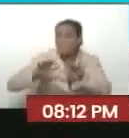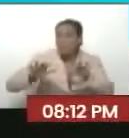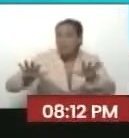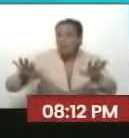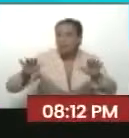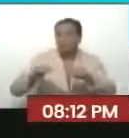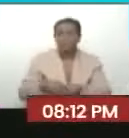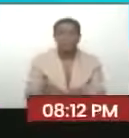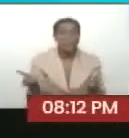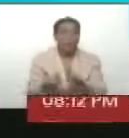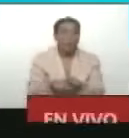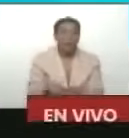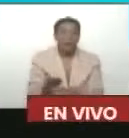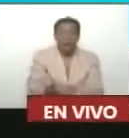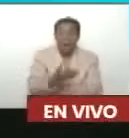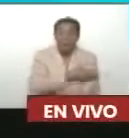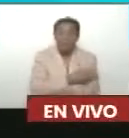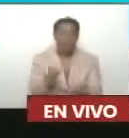Hubiera sido imposible,